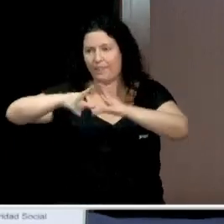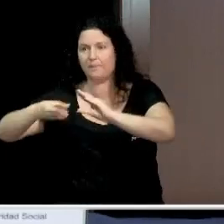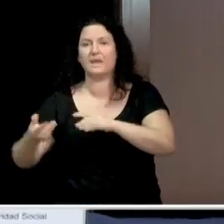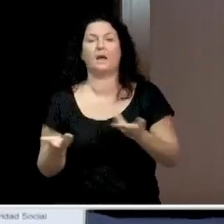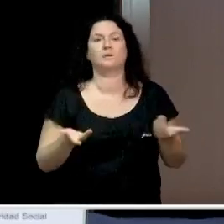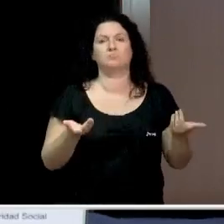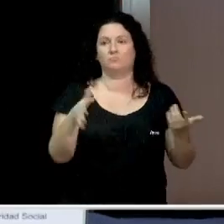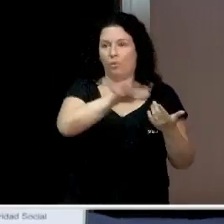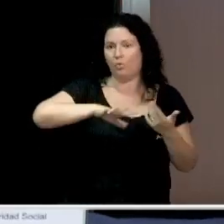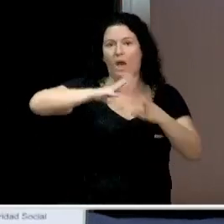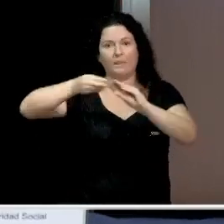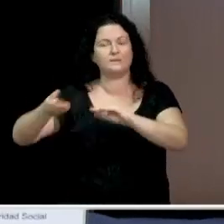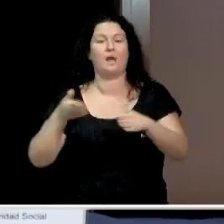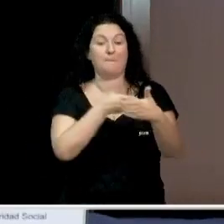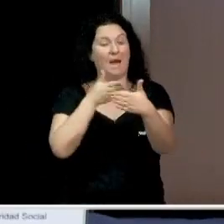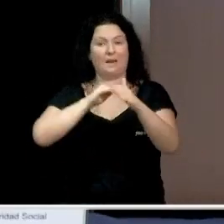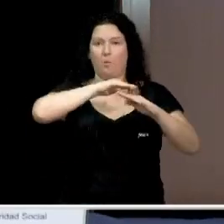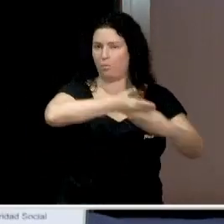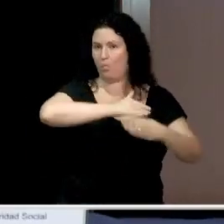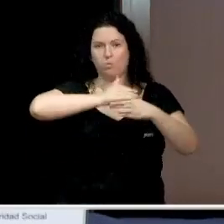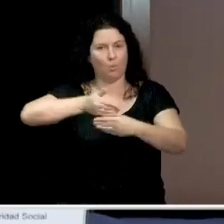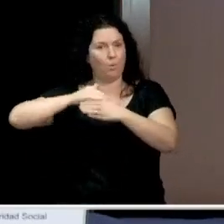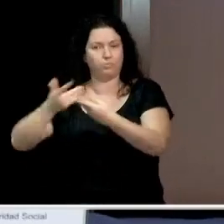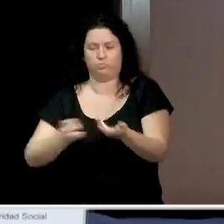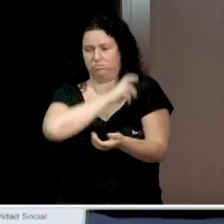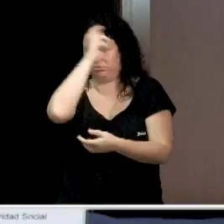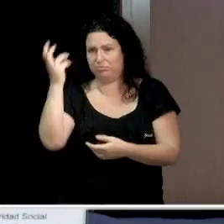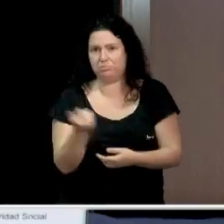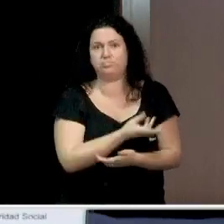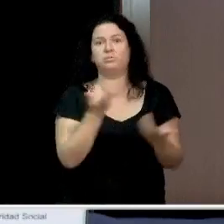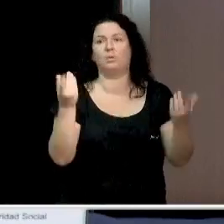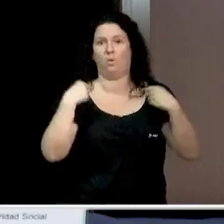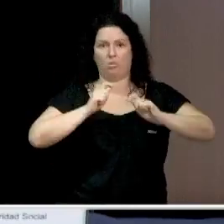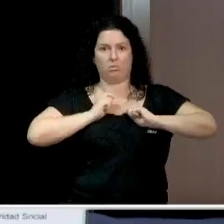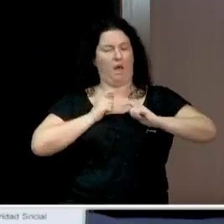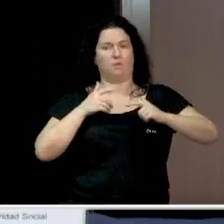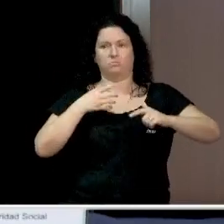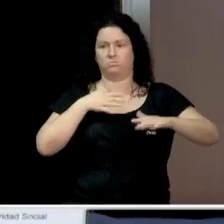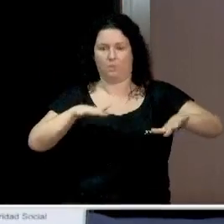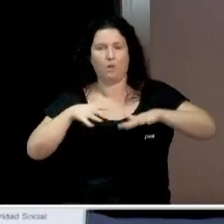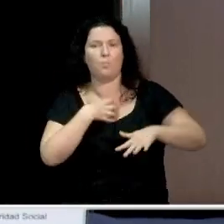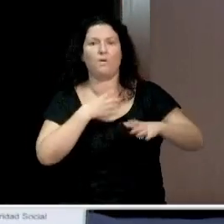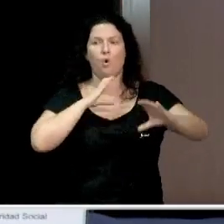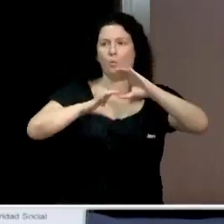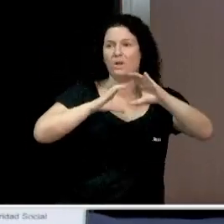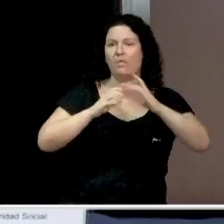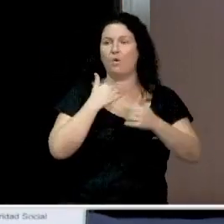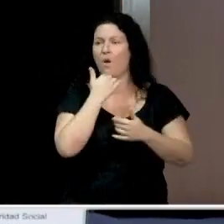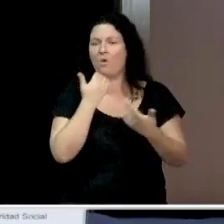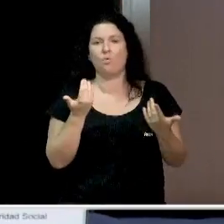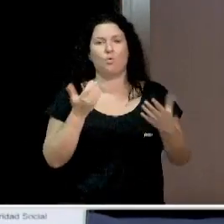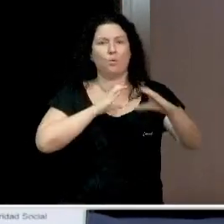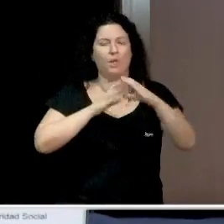trabajo, eliminar barreras de todo tipo en las empresas que limiten el acceso, la movilidad, la comunicación